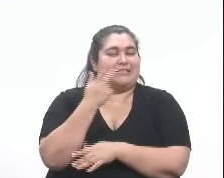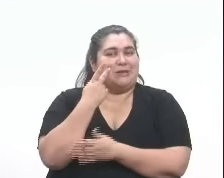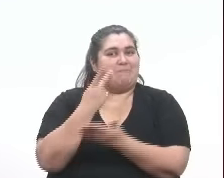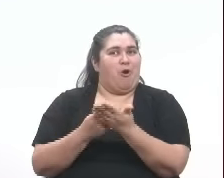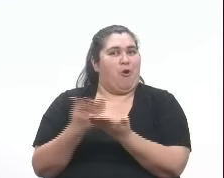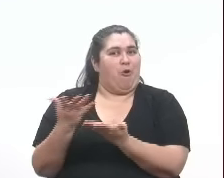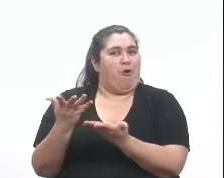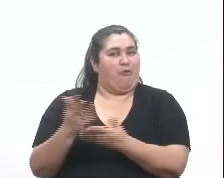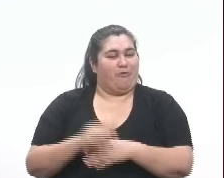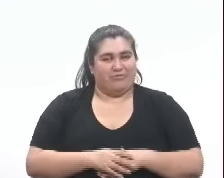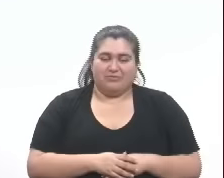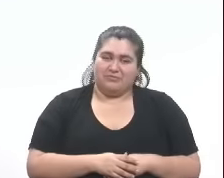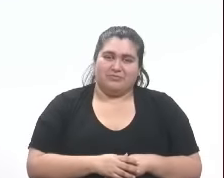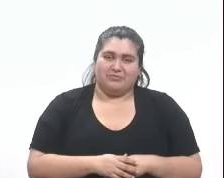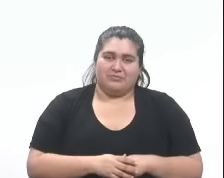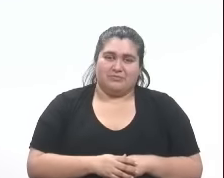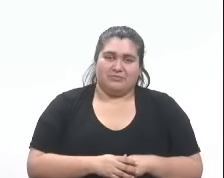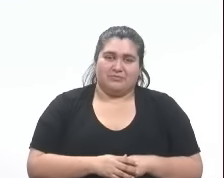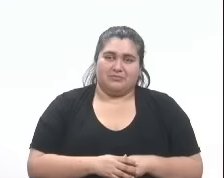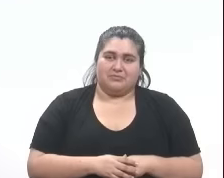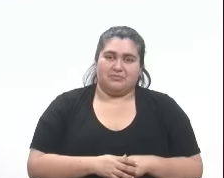¿verdad? Lo echaron como perro del gobierno.